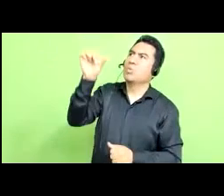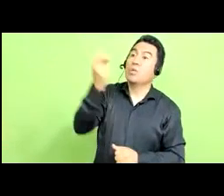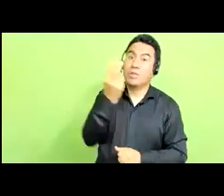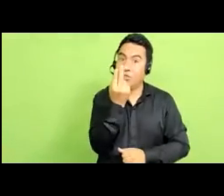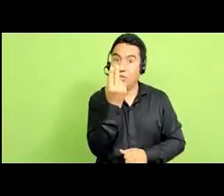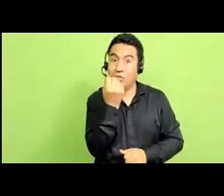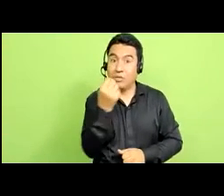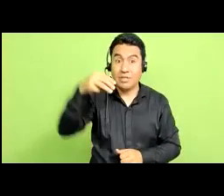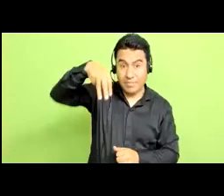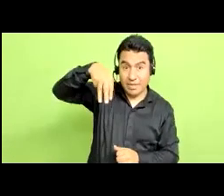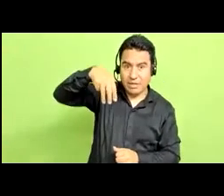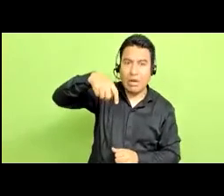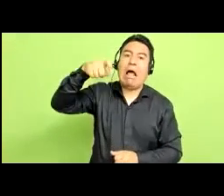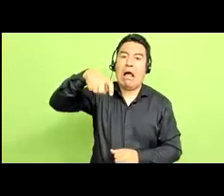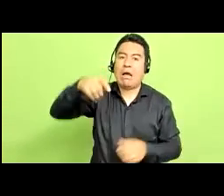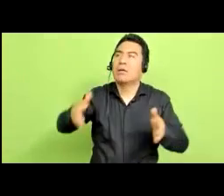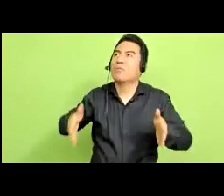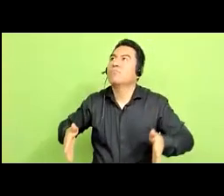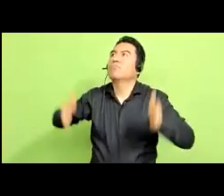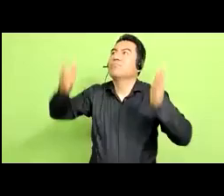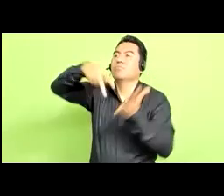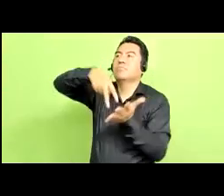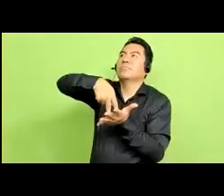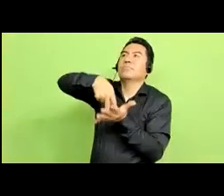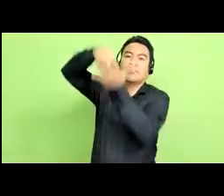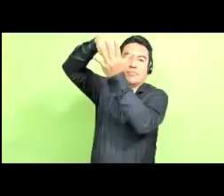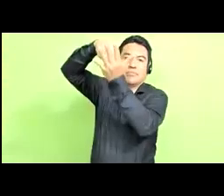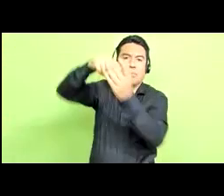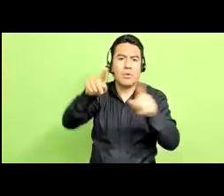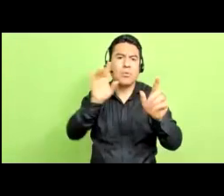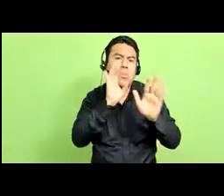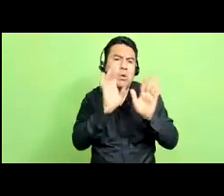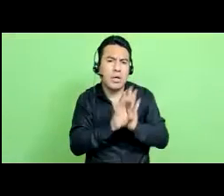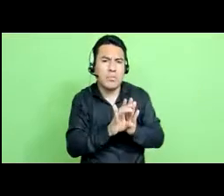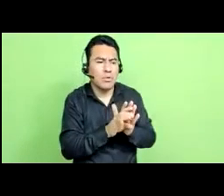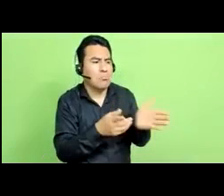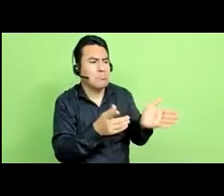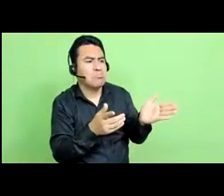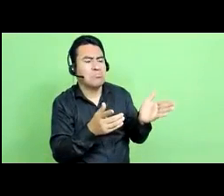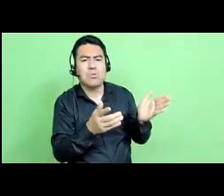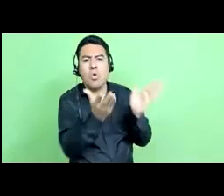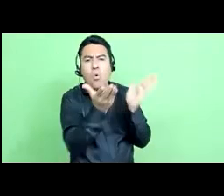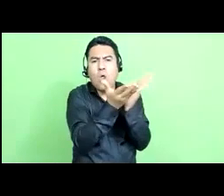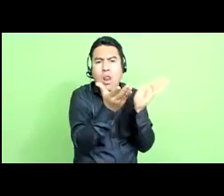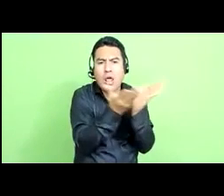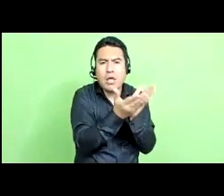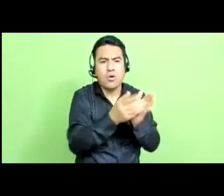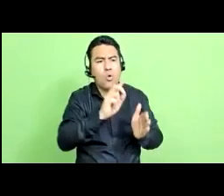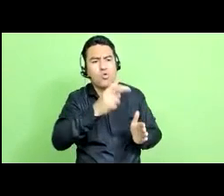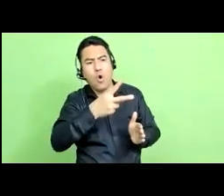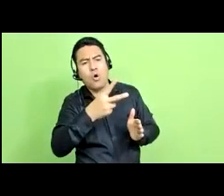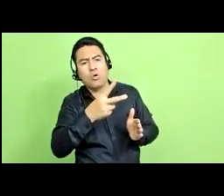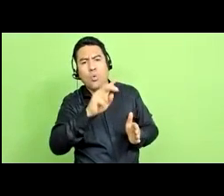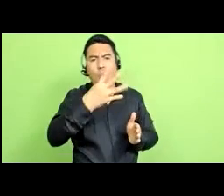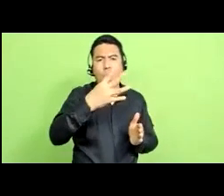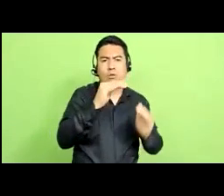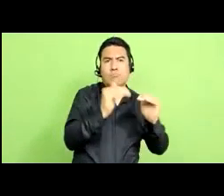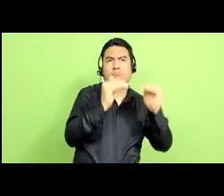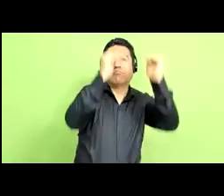entonces qué pasa con las instituciones que tienen dos tres o cuatro pisos que